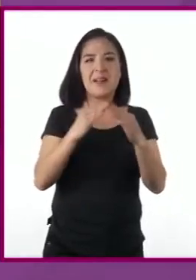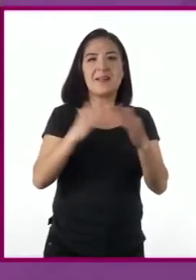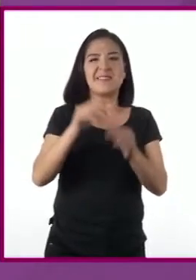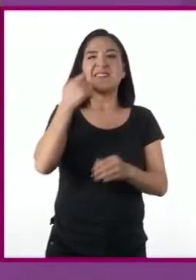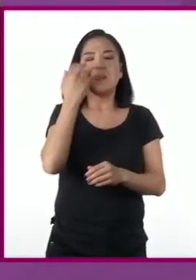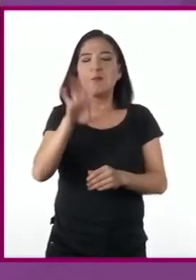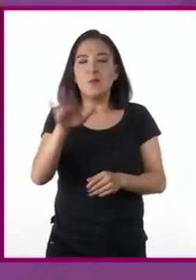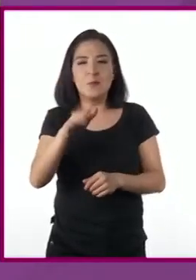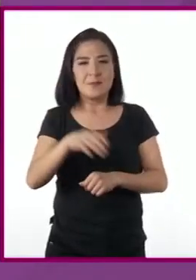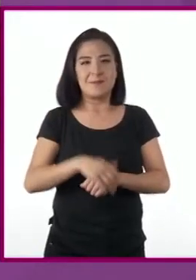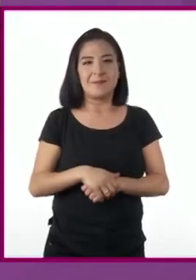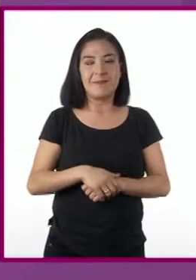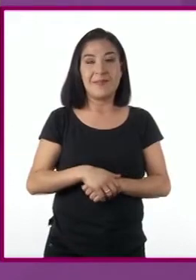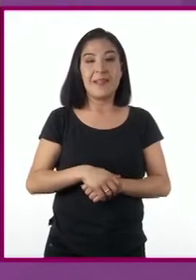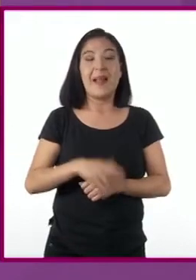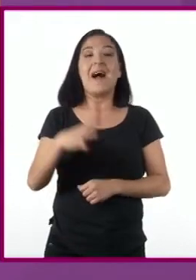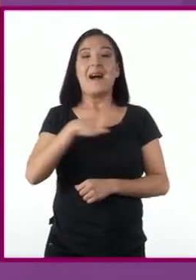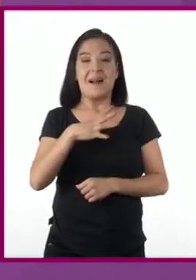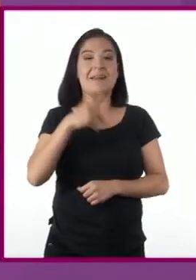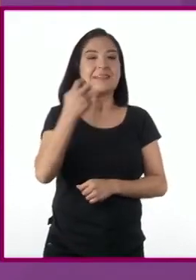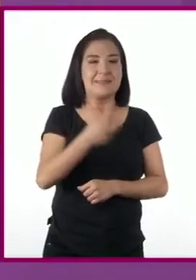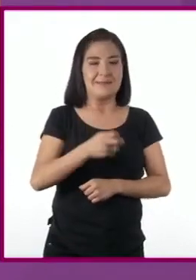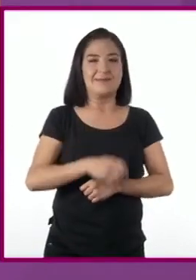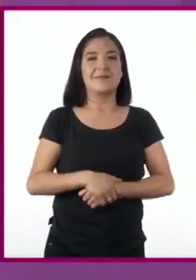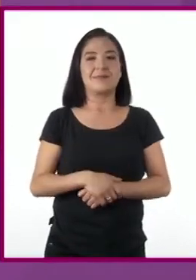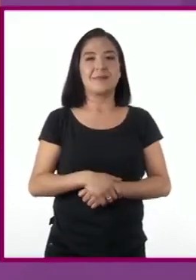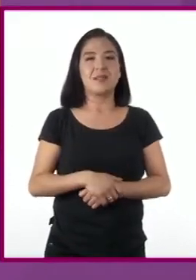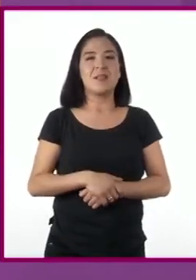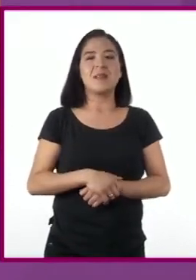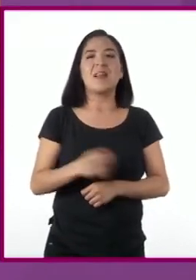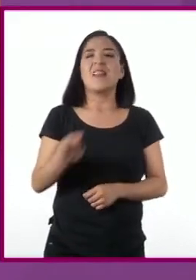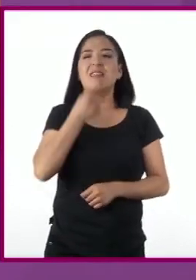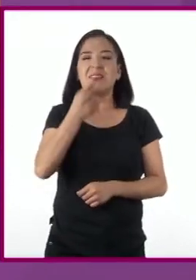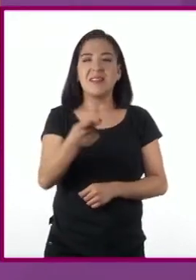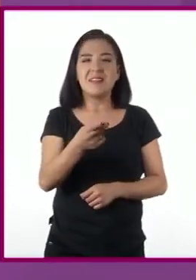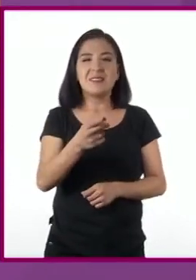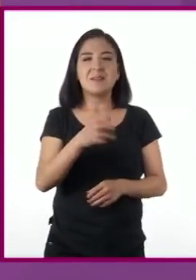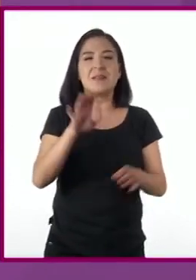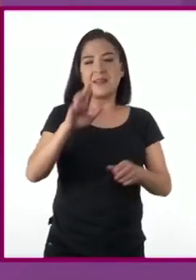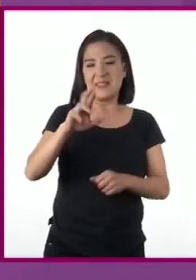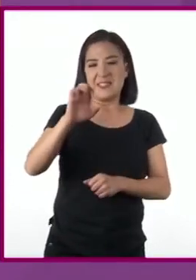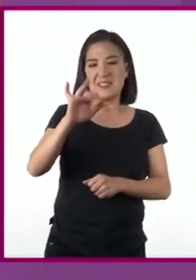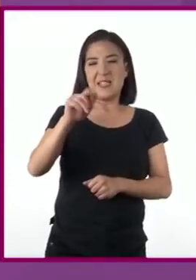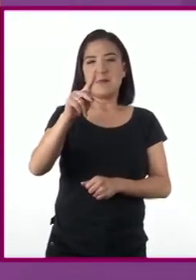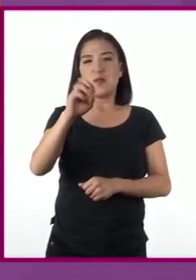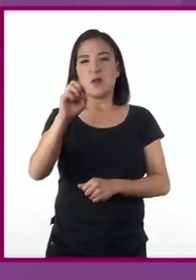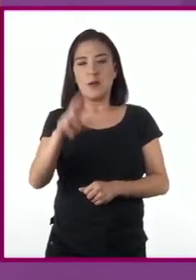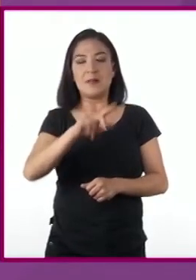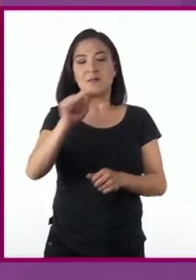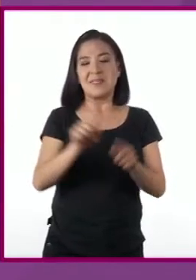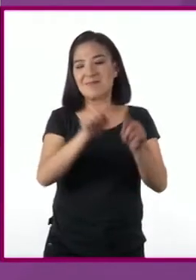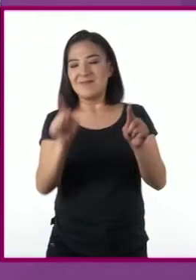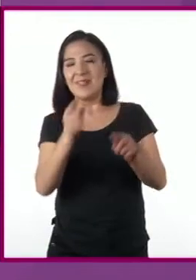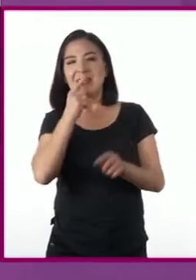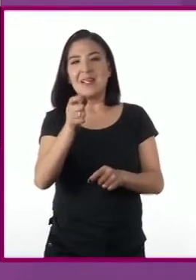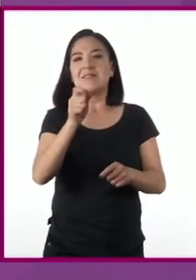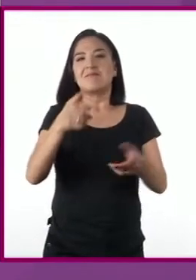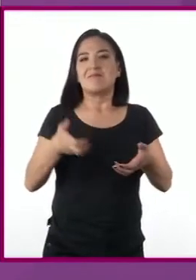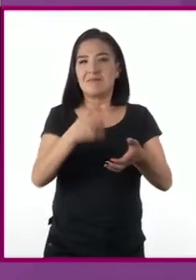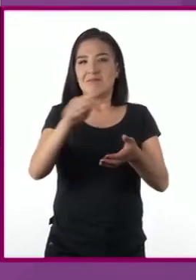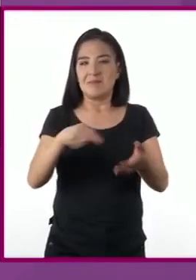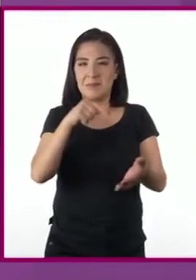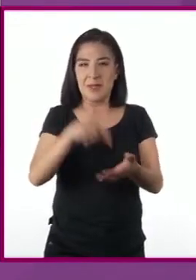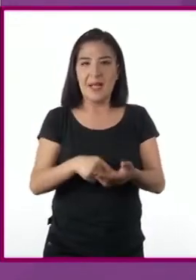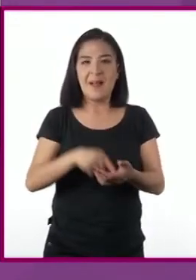verificarlo. Aquí, en esta parte, donde dice receptor y enseguida domicilio. Se puede distinguir fácilmente